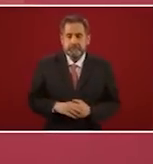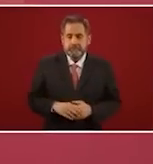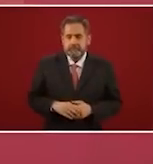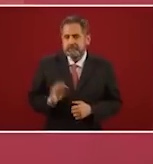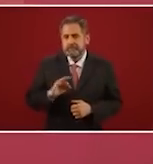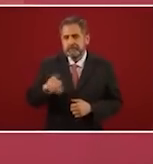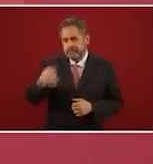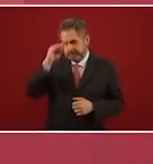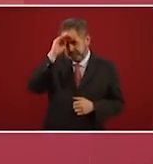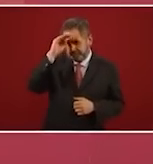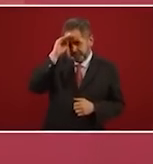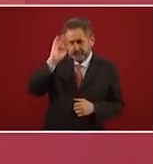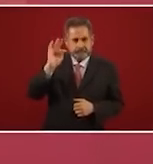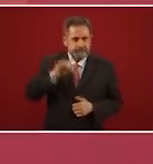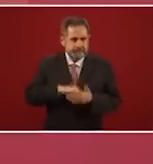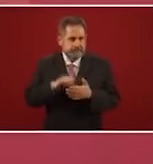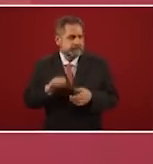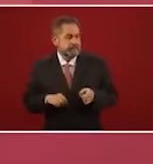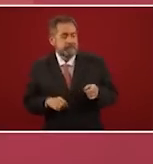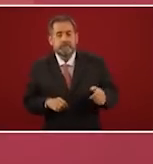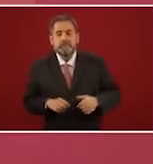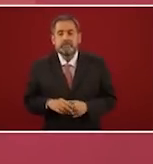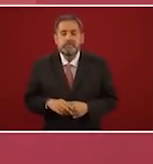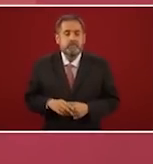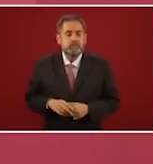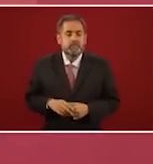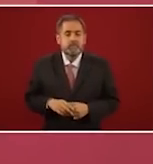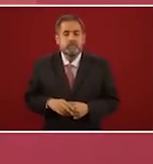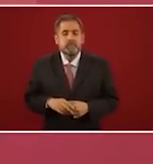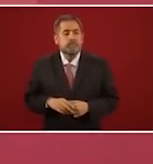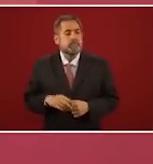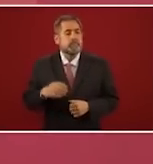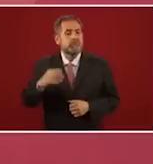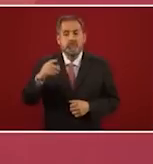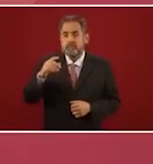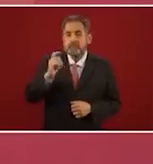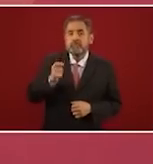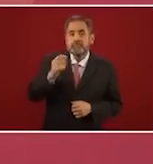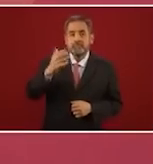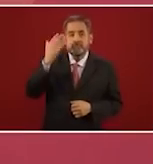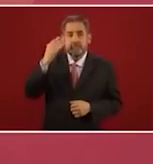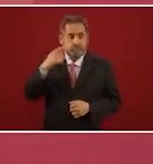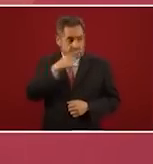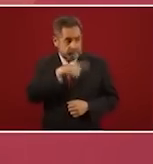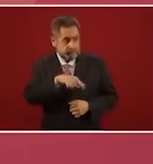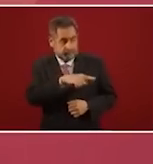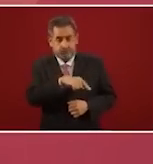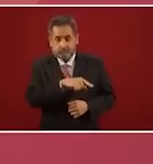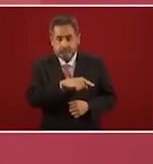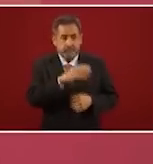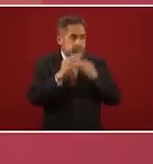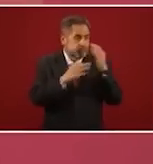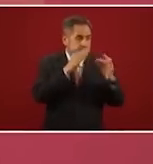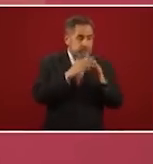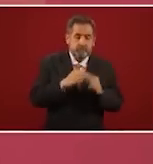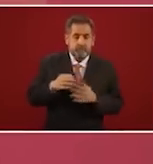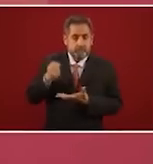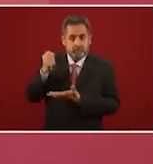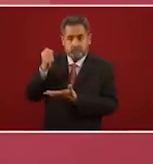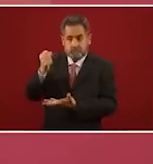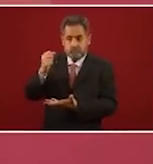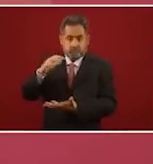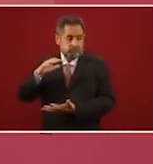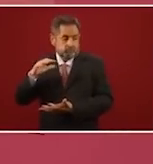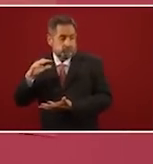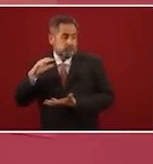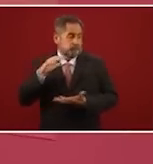piensen ustedes que ha habido una reducción considerable del presupuesto